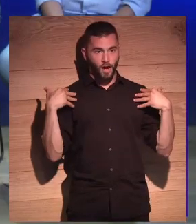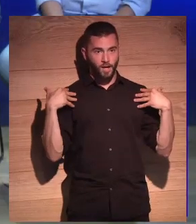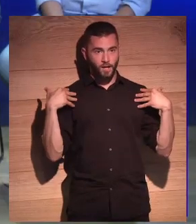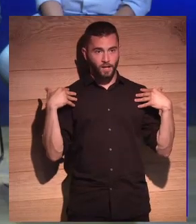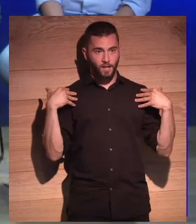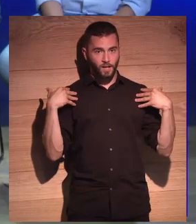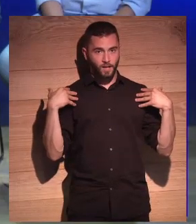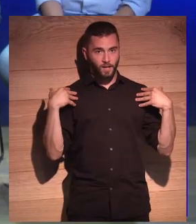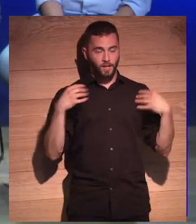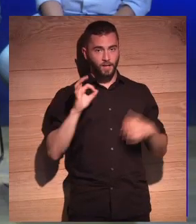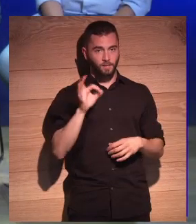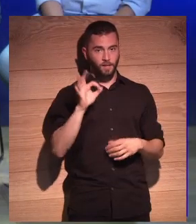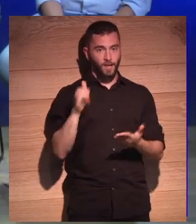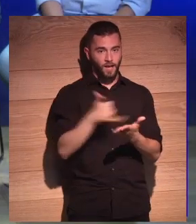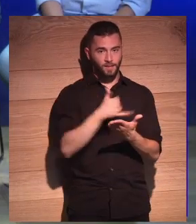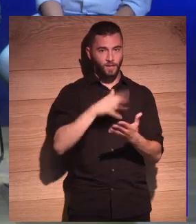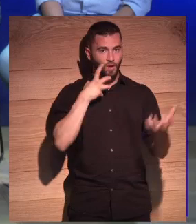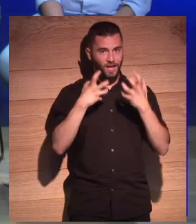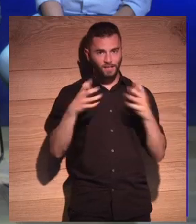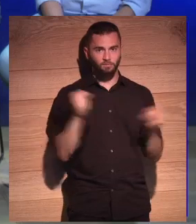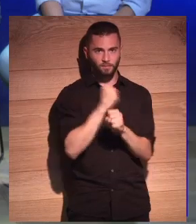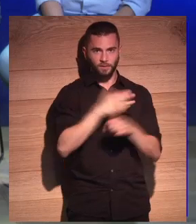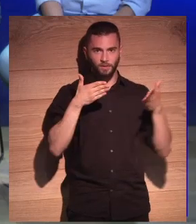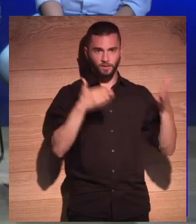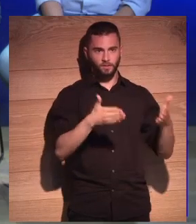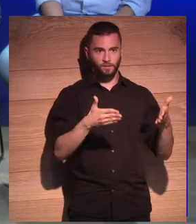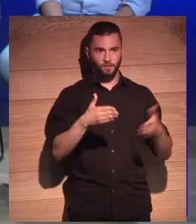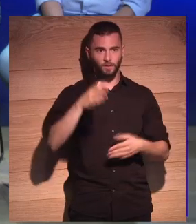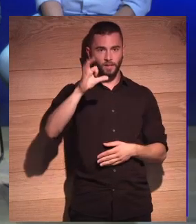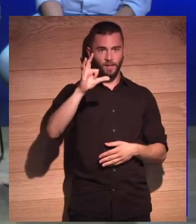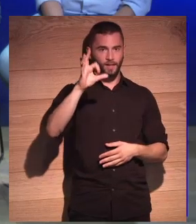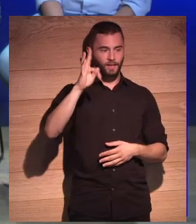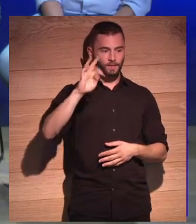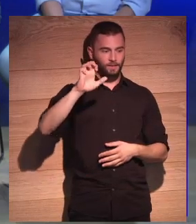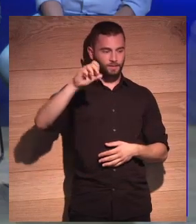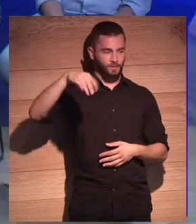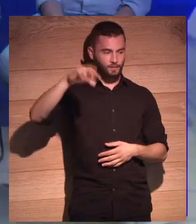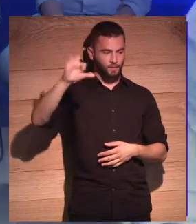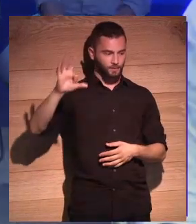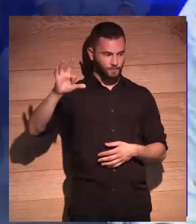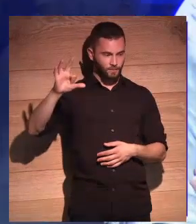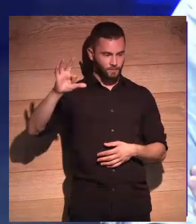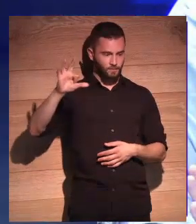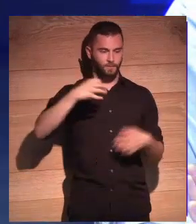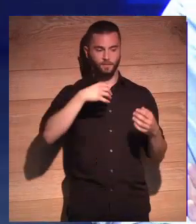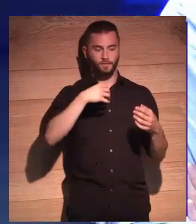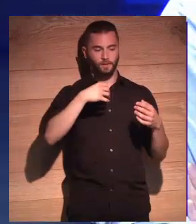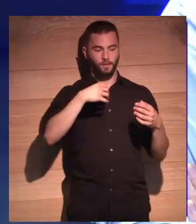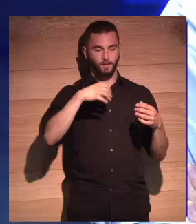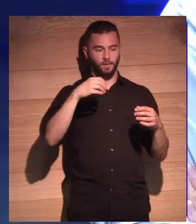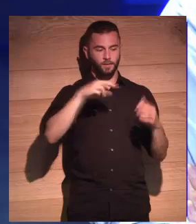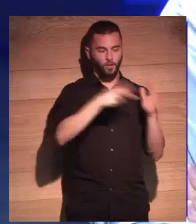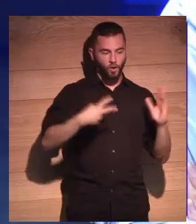a través de las asignaturas artísticas. De hecho, el famoso STEM, Science, Technology, Engineering and Mathematics, ahora